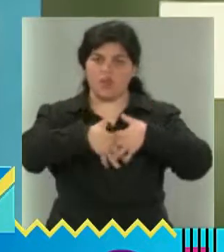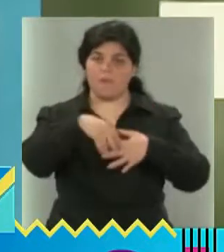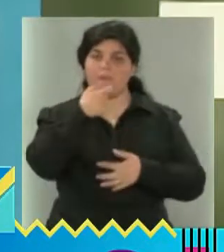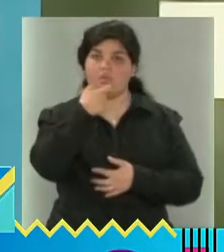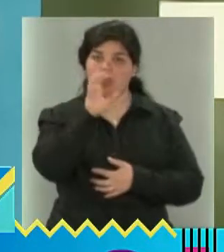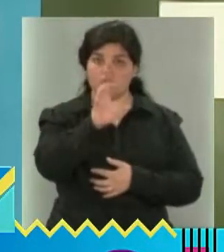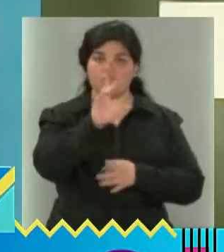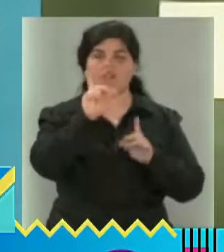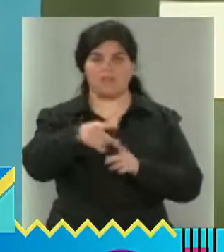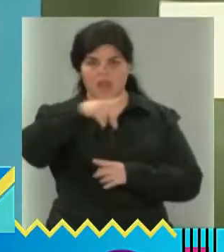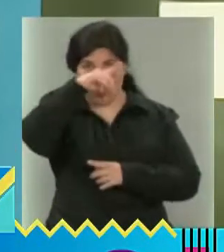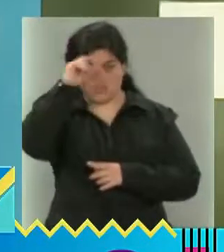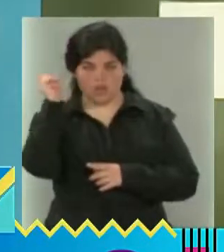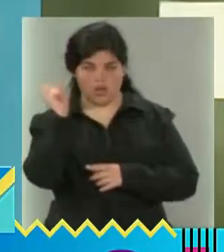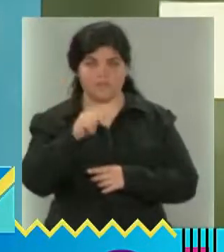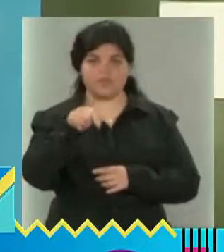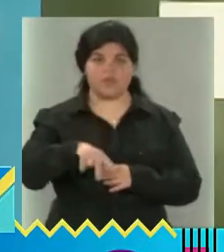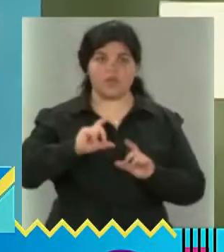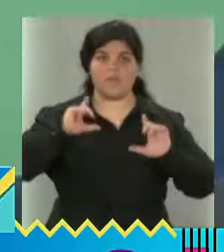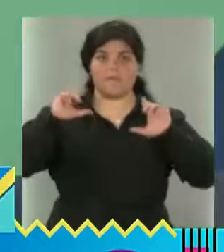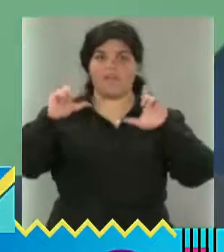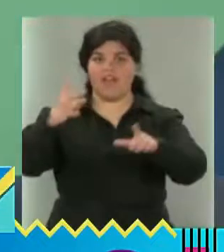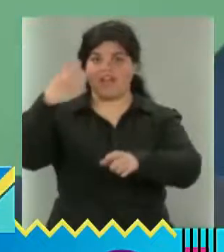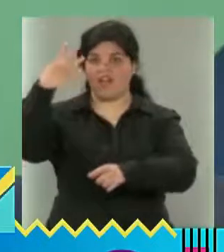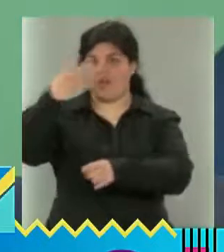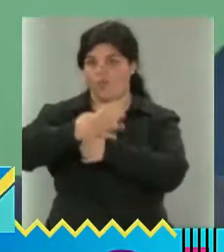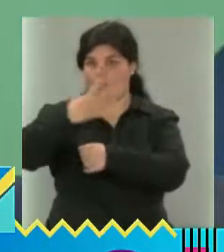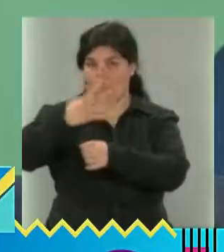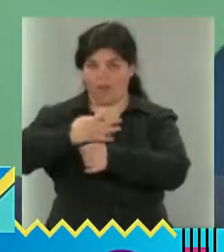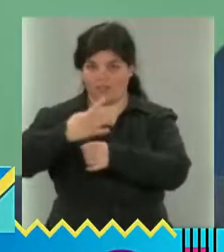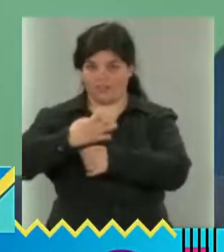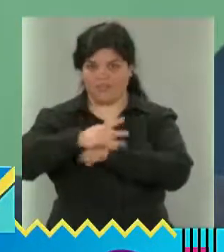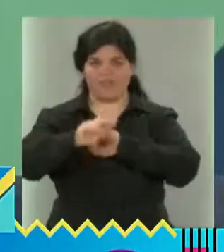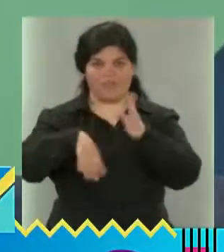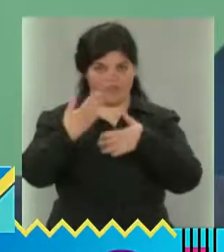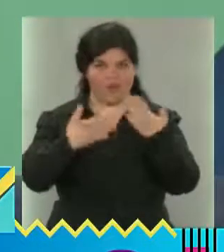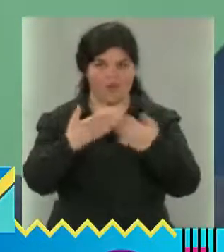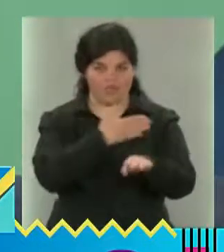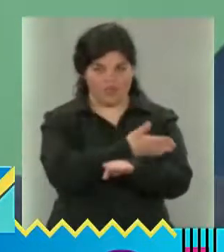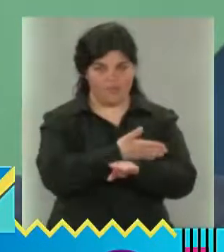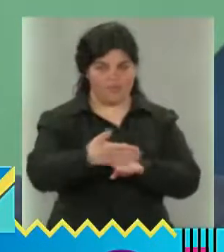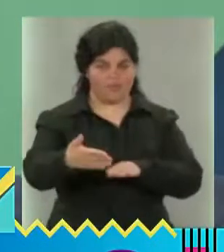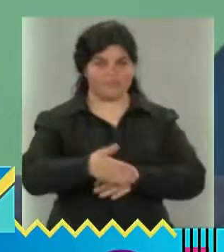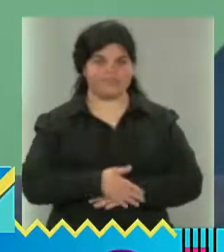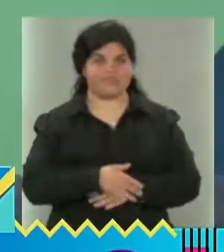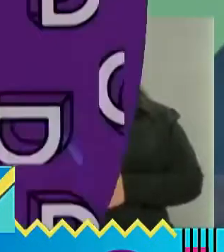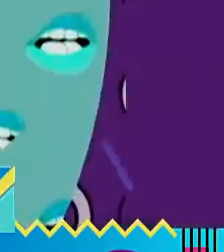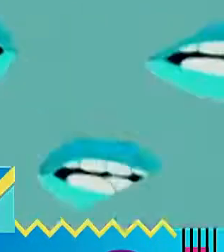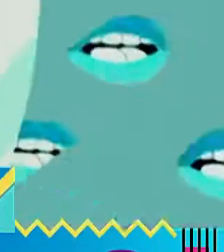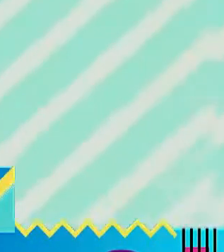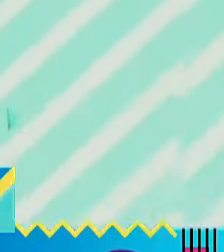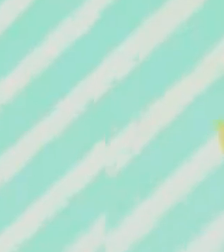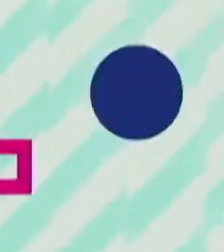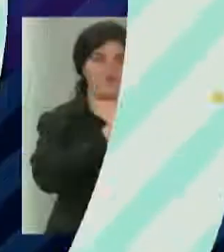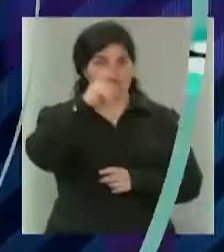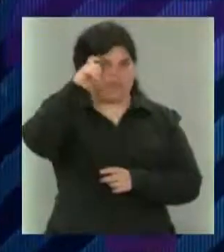Nos vamos a ir a la cuarta placa del día y ya seguimos con la charla. Así es, Fer, y está relacionada con FECOVITA, así que vamos a